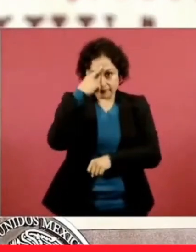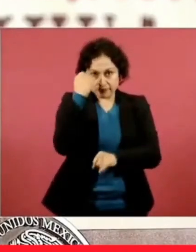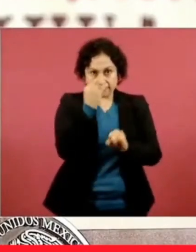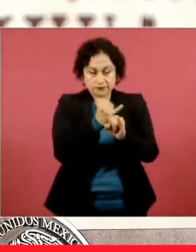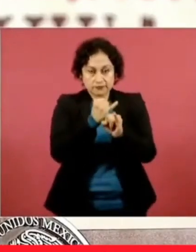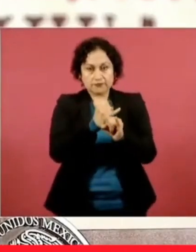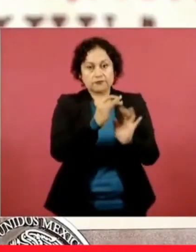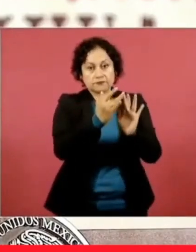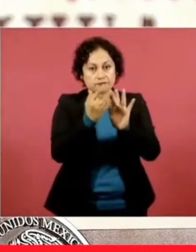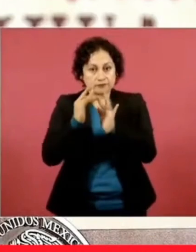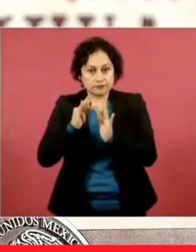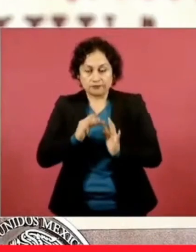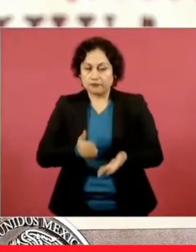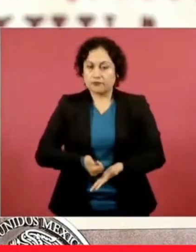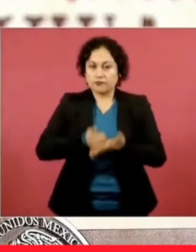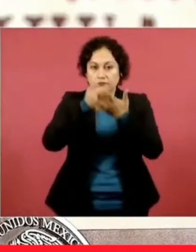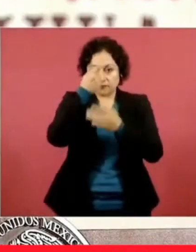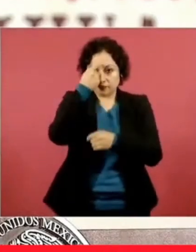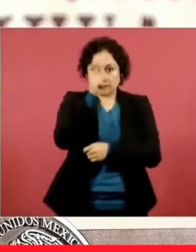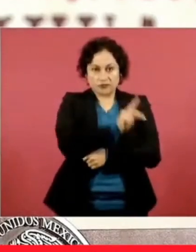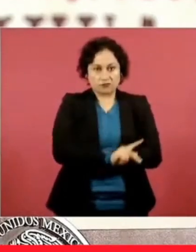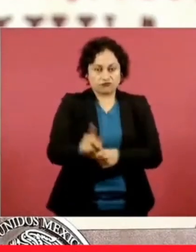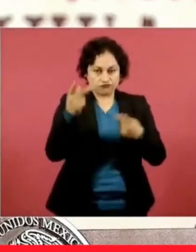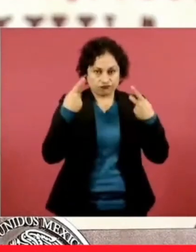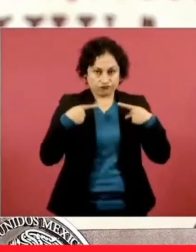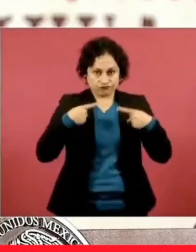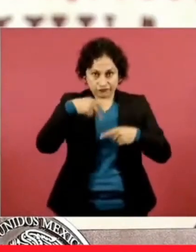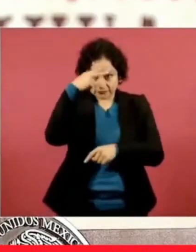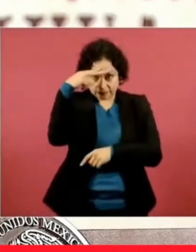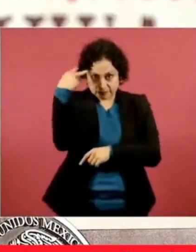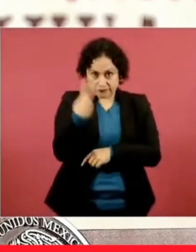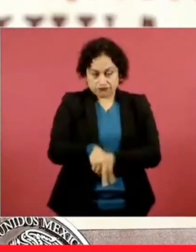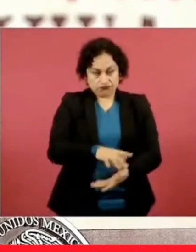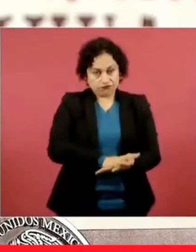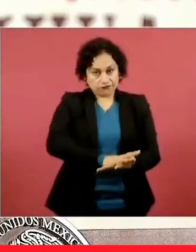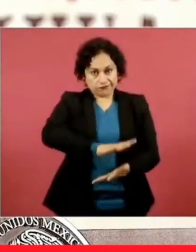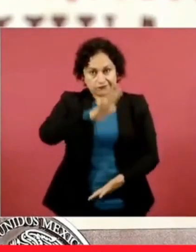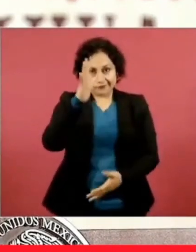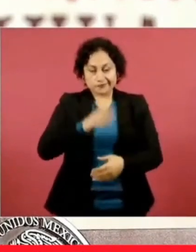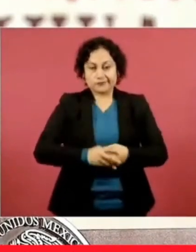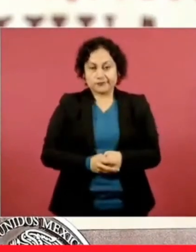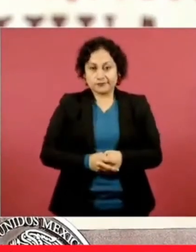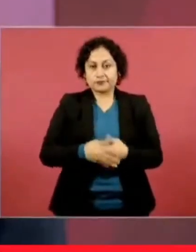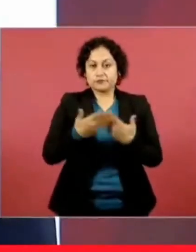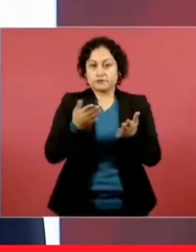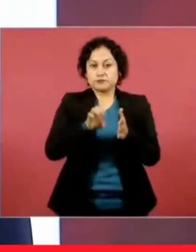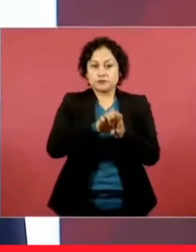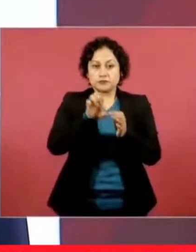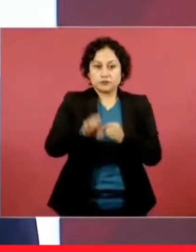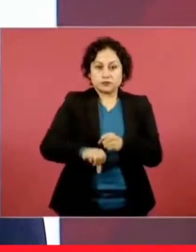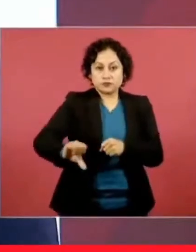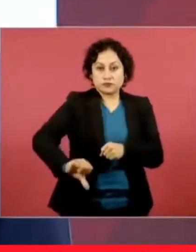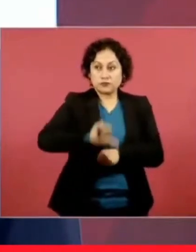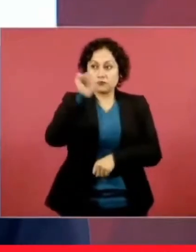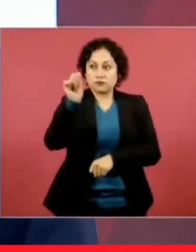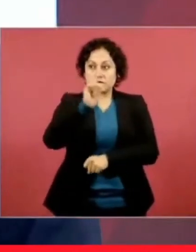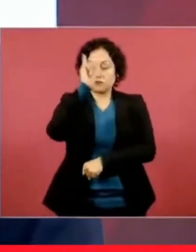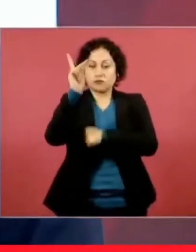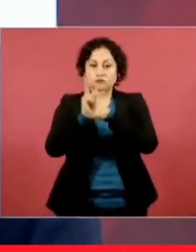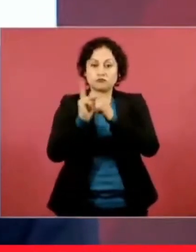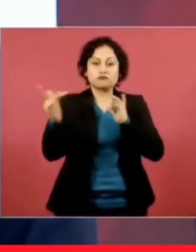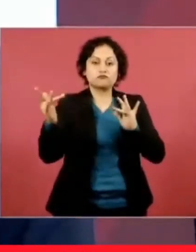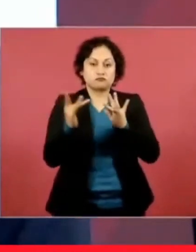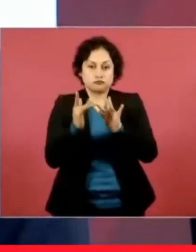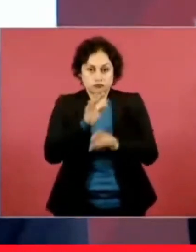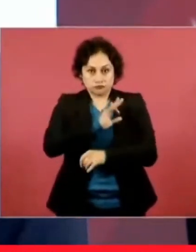muchos mexicanos por primera vez, brindándoles la oportunidad de comunicarse con sus familiares en otras partes del país y en otras partes